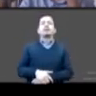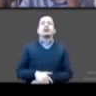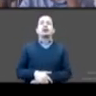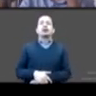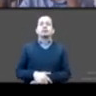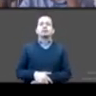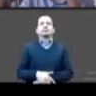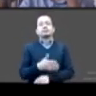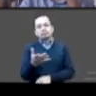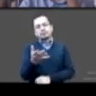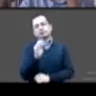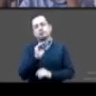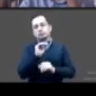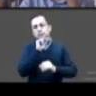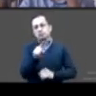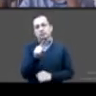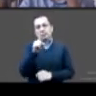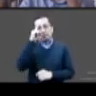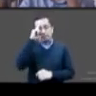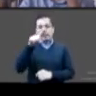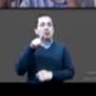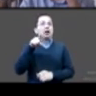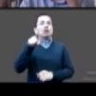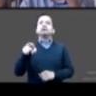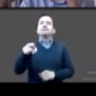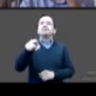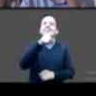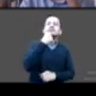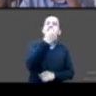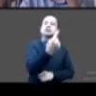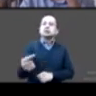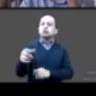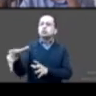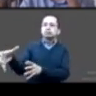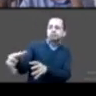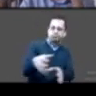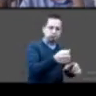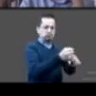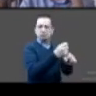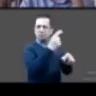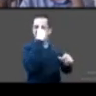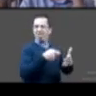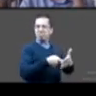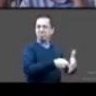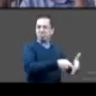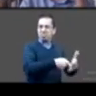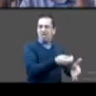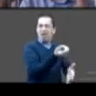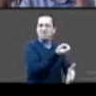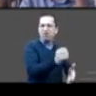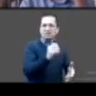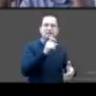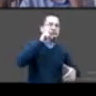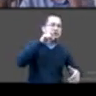Bueno, obviamente de la trata sexual de los niños en estas circunstancias. Siguiente, por favor.